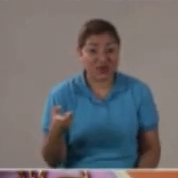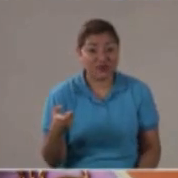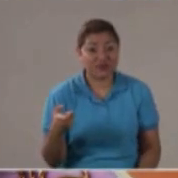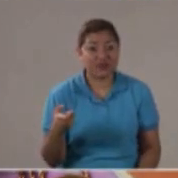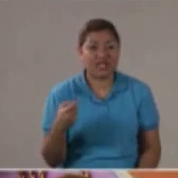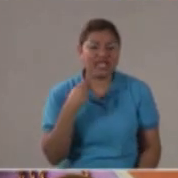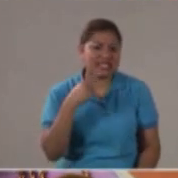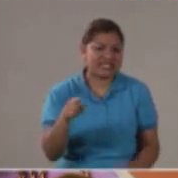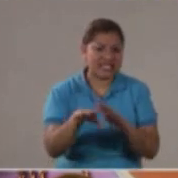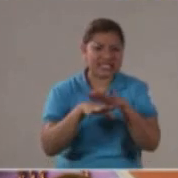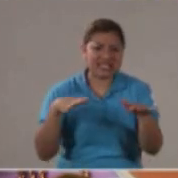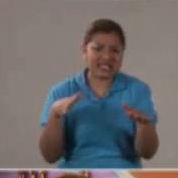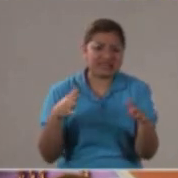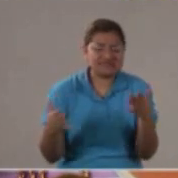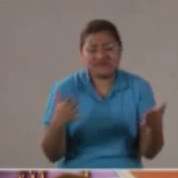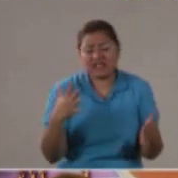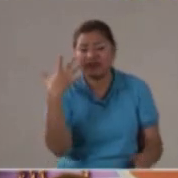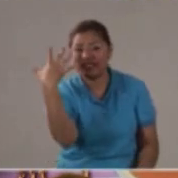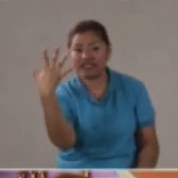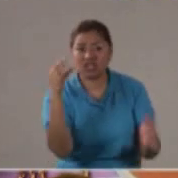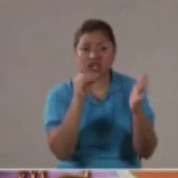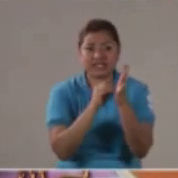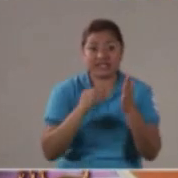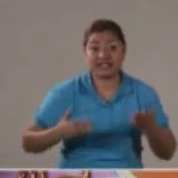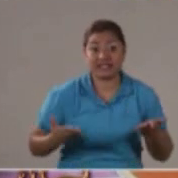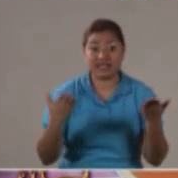esta ofrenda de 5 quetzales que te voy a dar